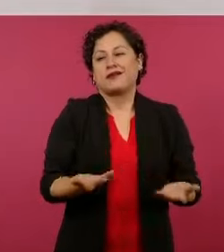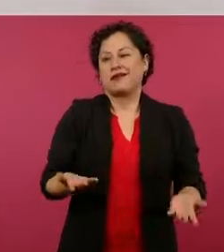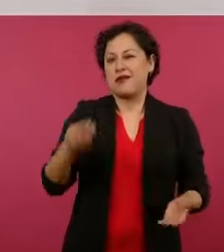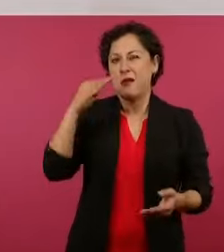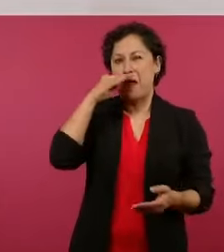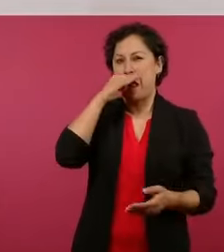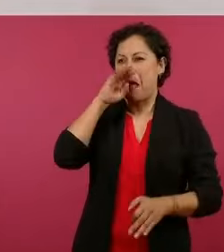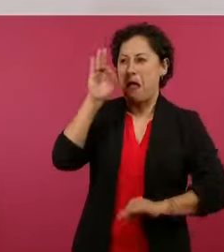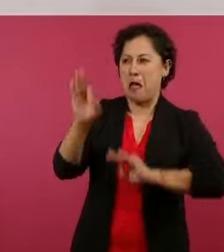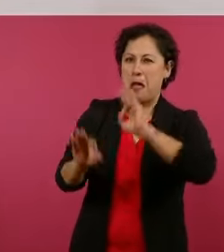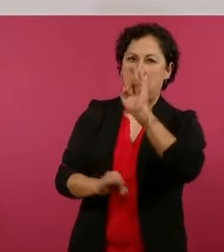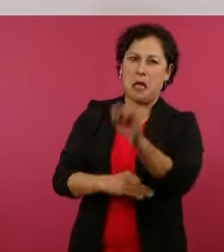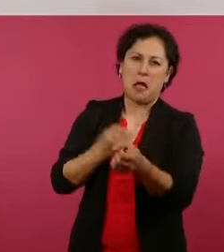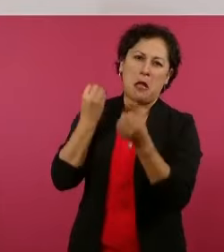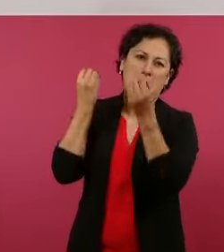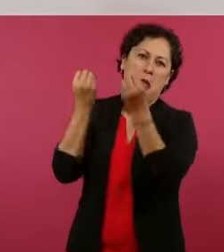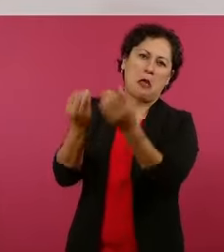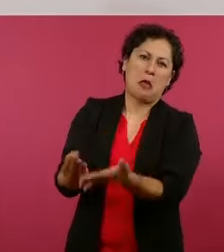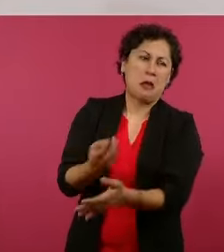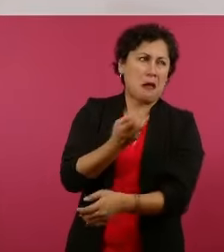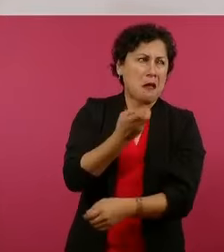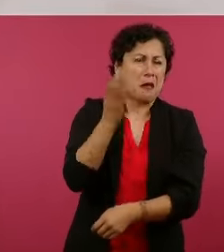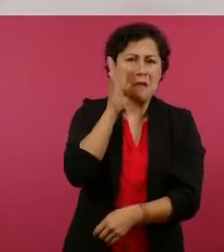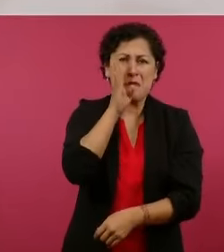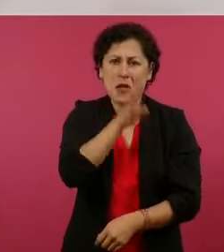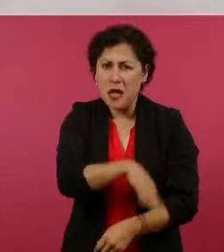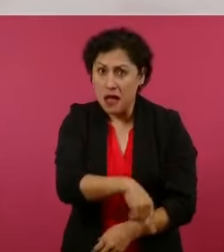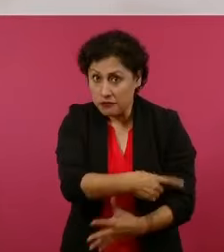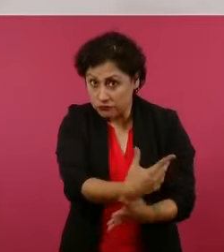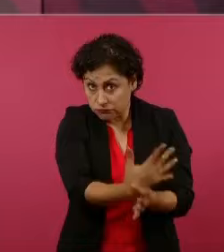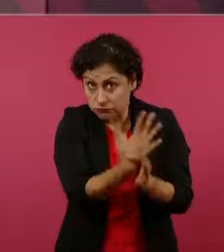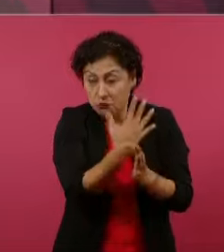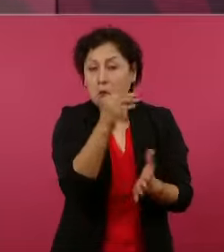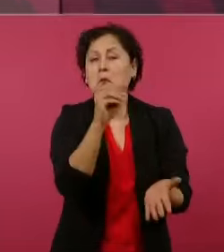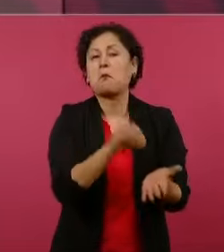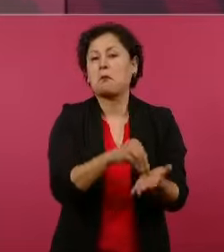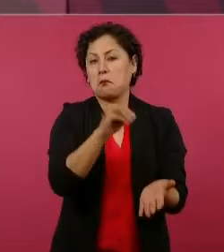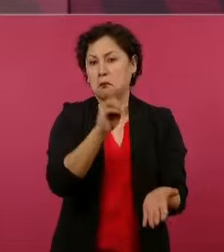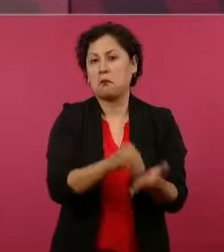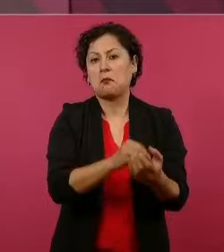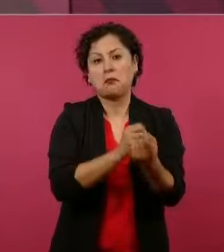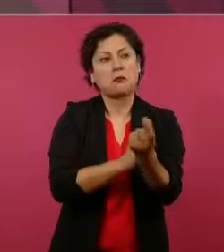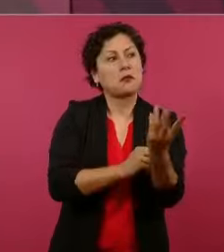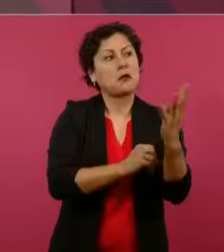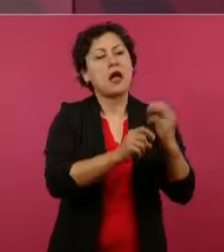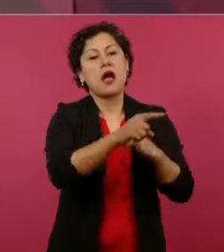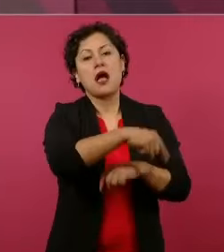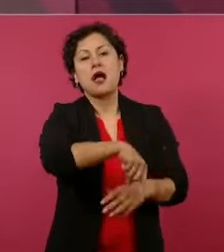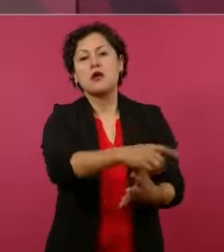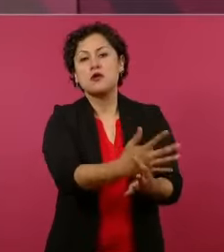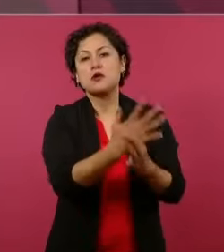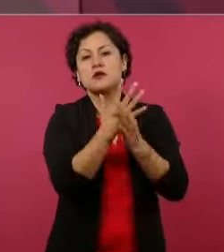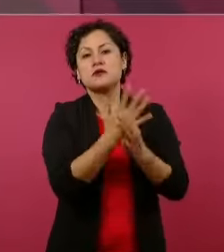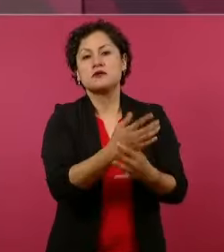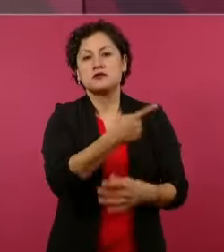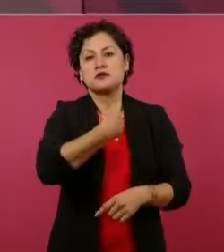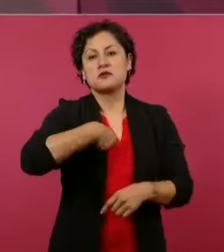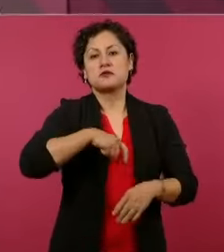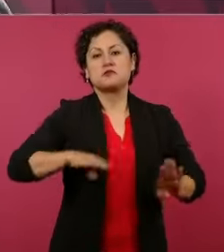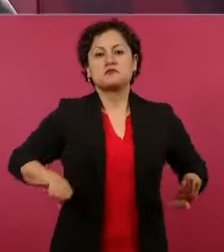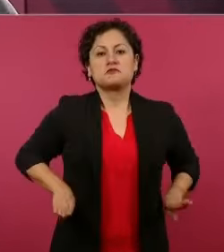y que todavía hablan de que somos comunistas